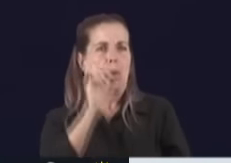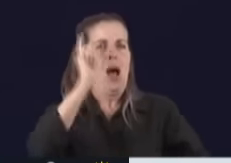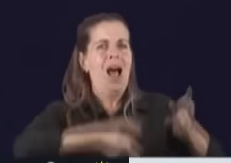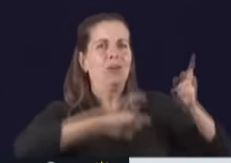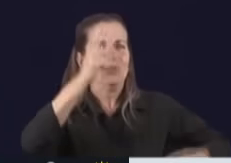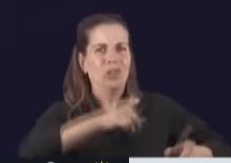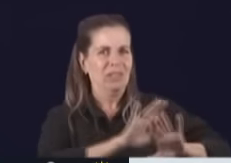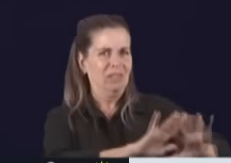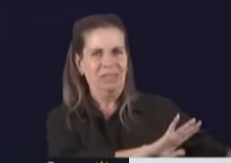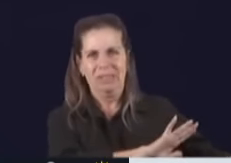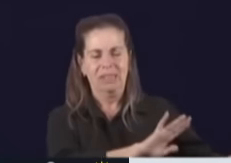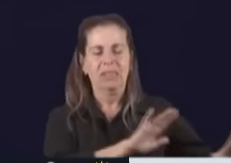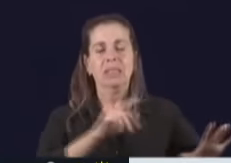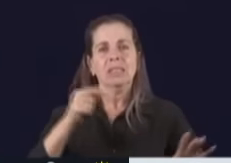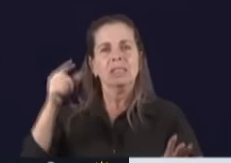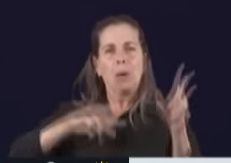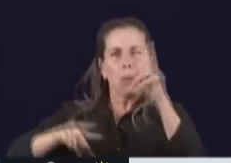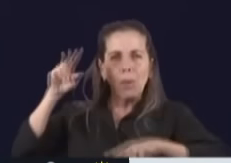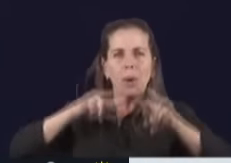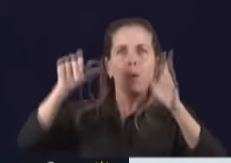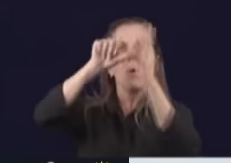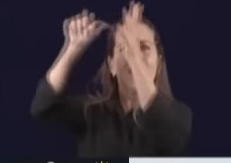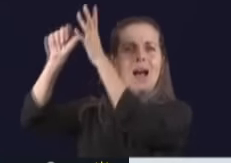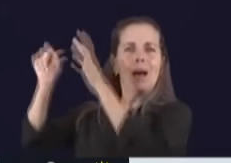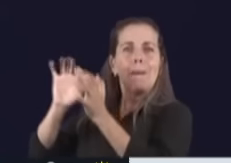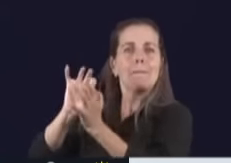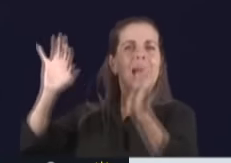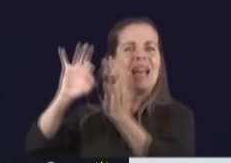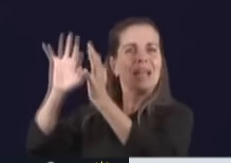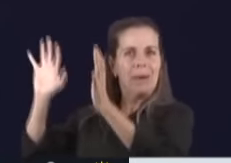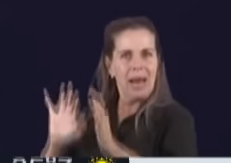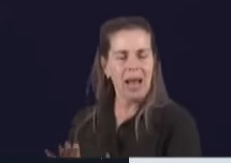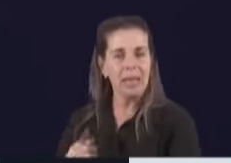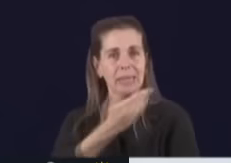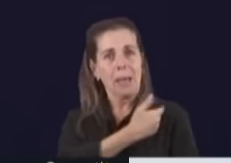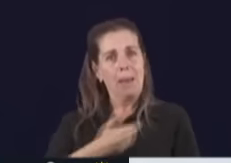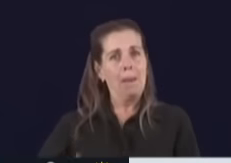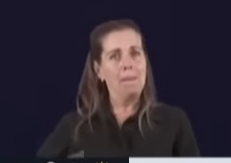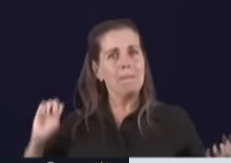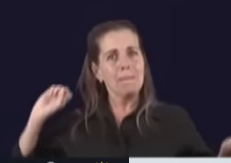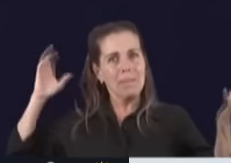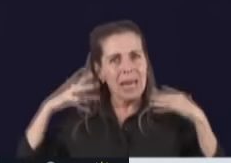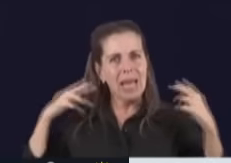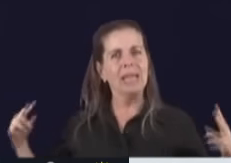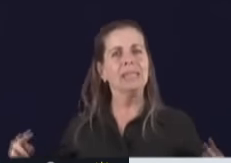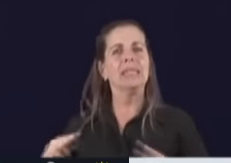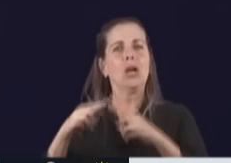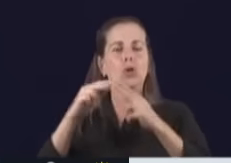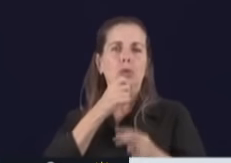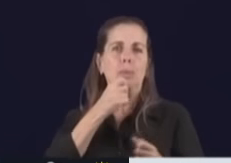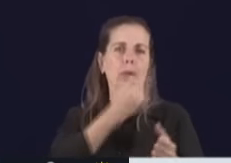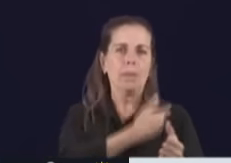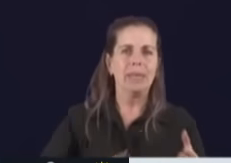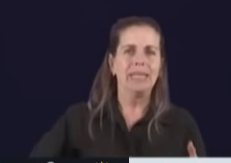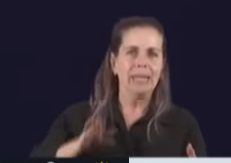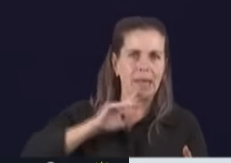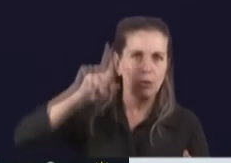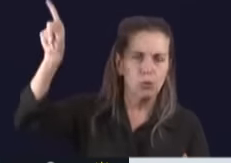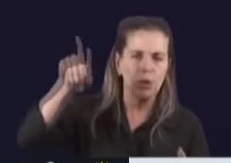democracias liberales de Occidente. El presidente Milei mantuvo encuentros con líderes internacionales como el presidente estadounidense Donald Trump,